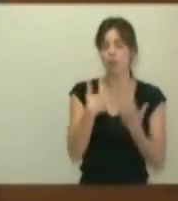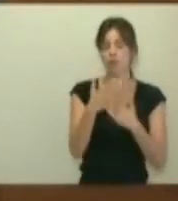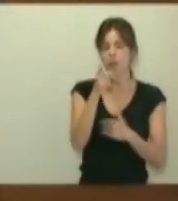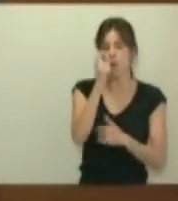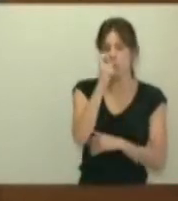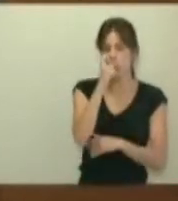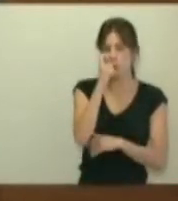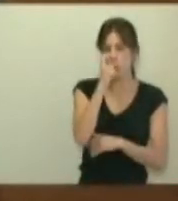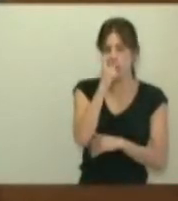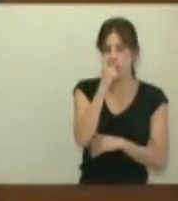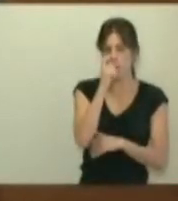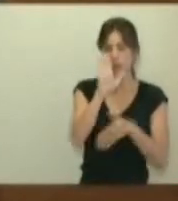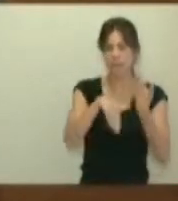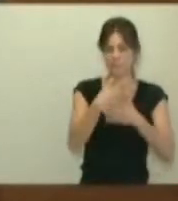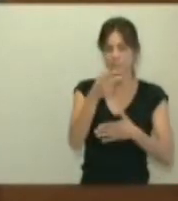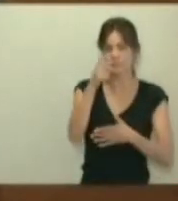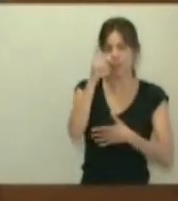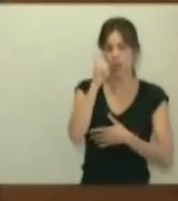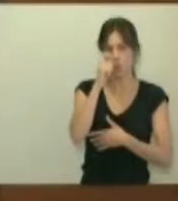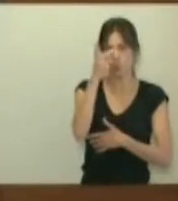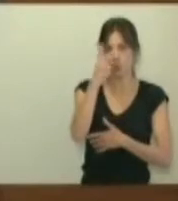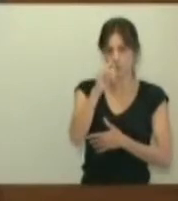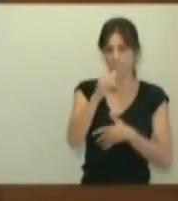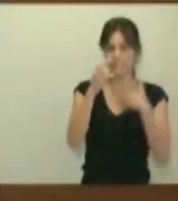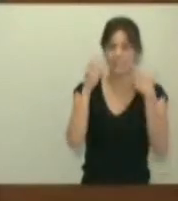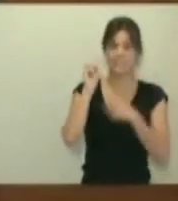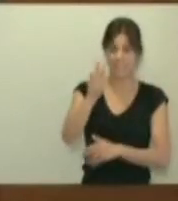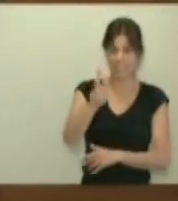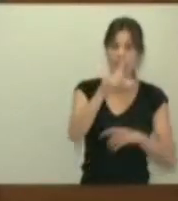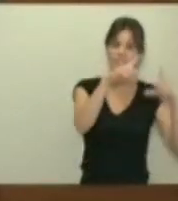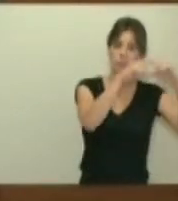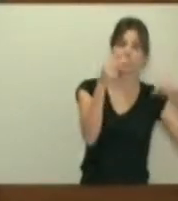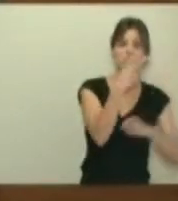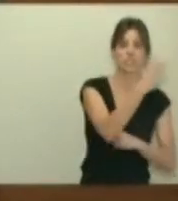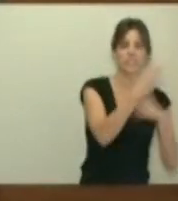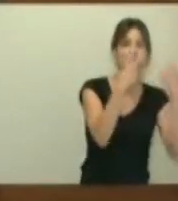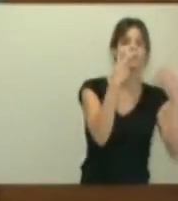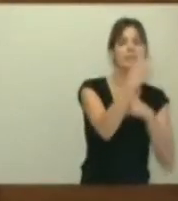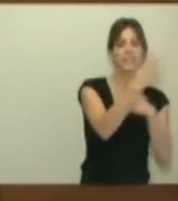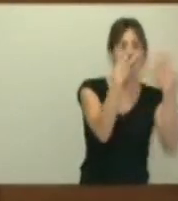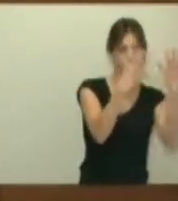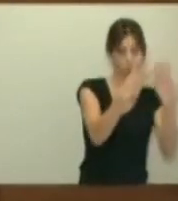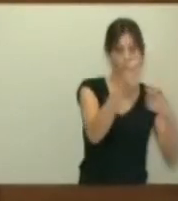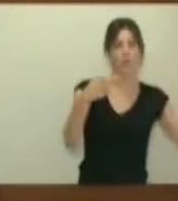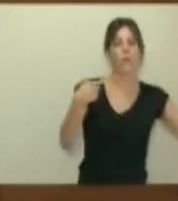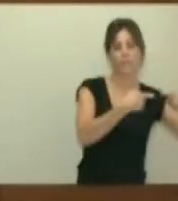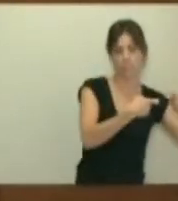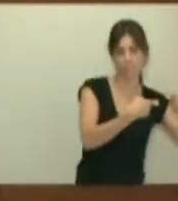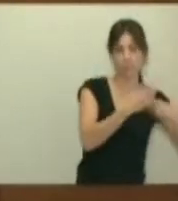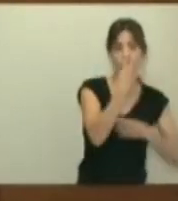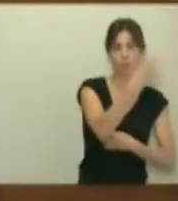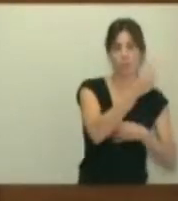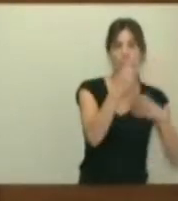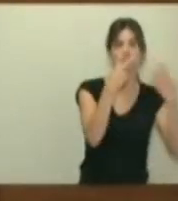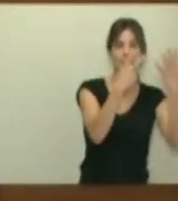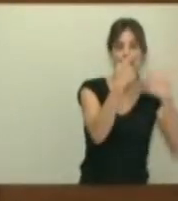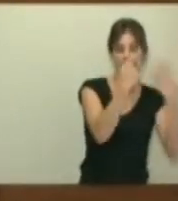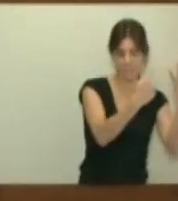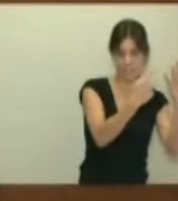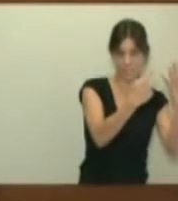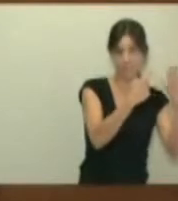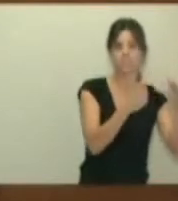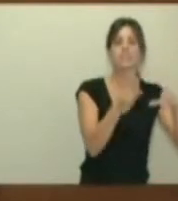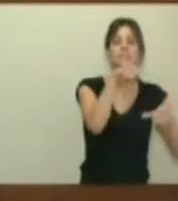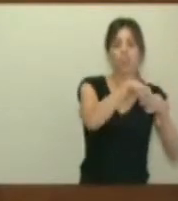del 2013, mientras en Asturias había registradas 229 cooperativas y 436 sociedades laborales, había en